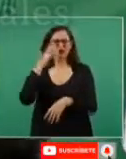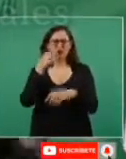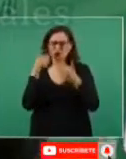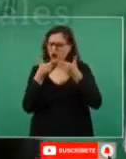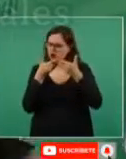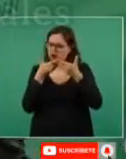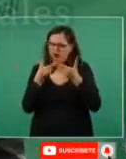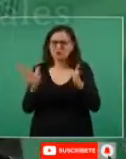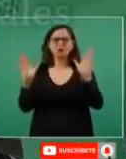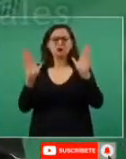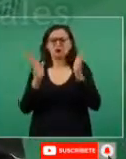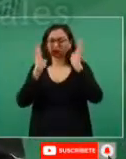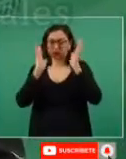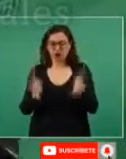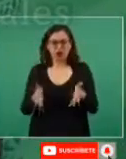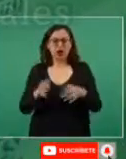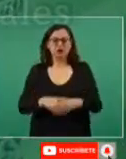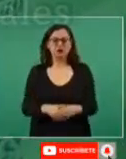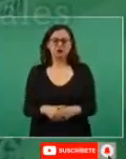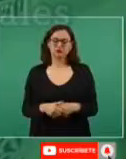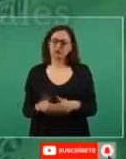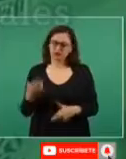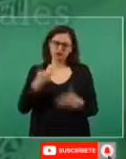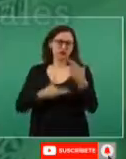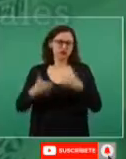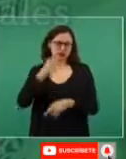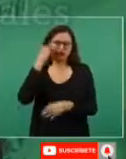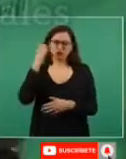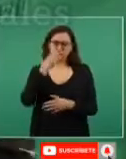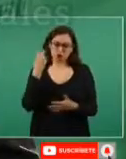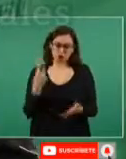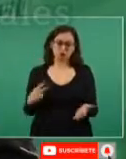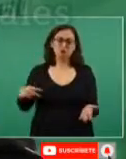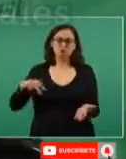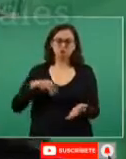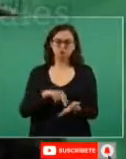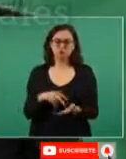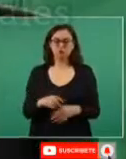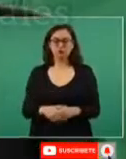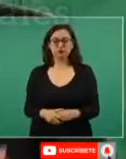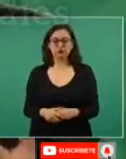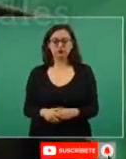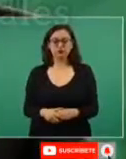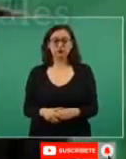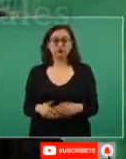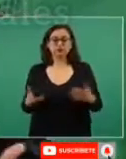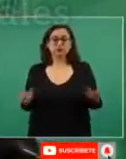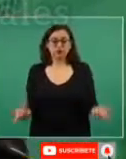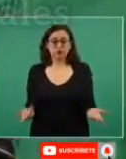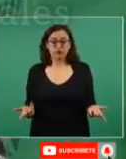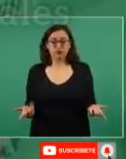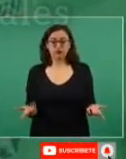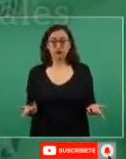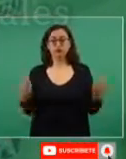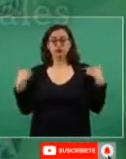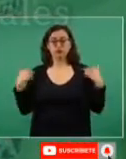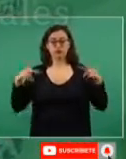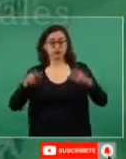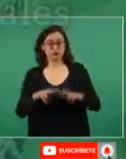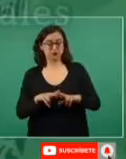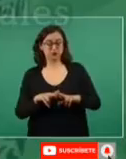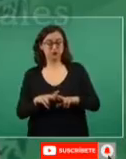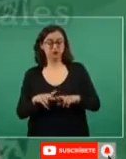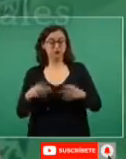la libertad de poder regresar. Entonces, si ya se llevó a cabo la vacunación a maestros,